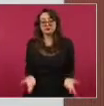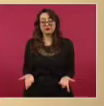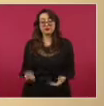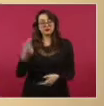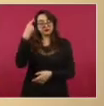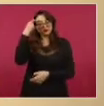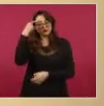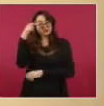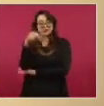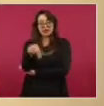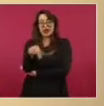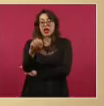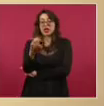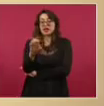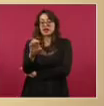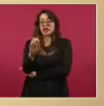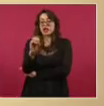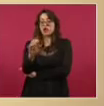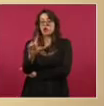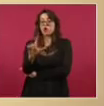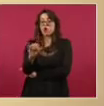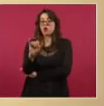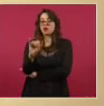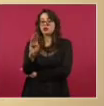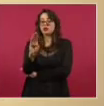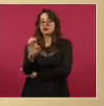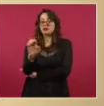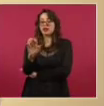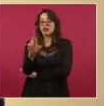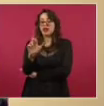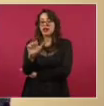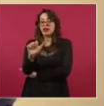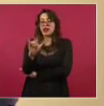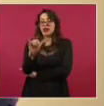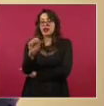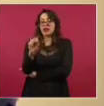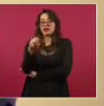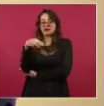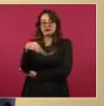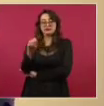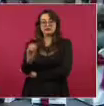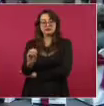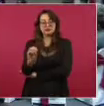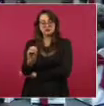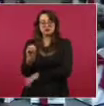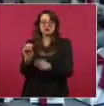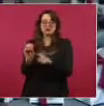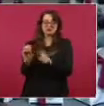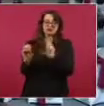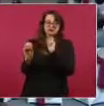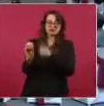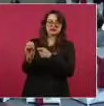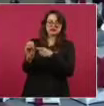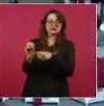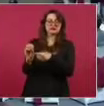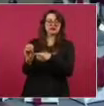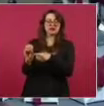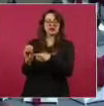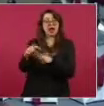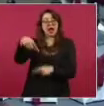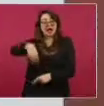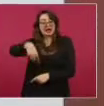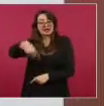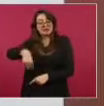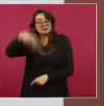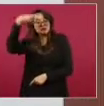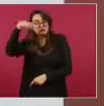neoliberalismo, nosotros siempre hemos sostenido que en México neoliberalismo